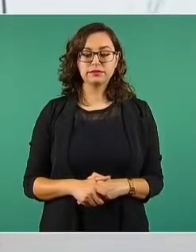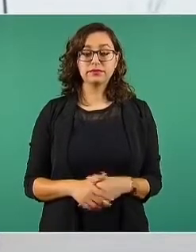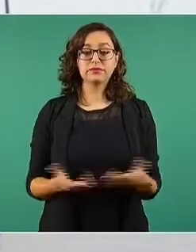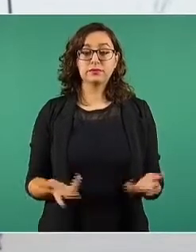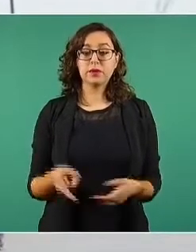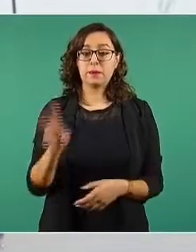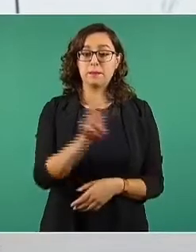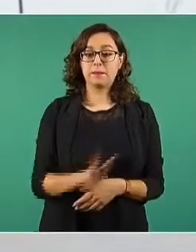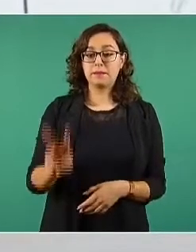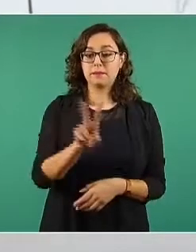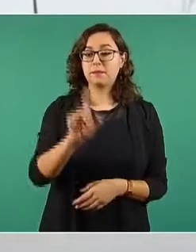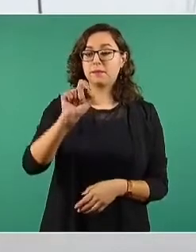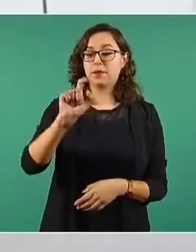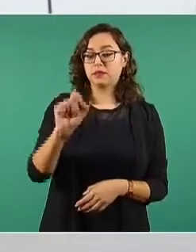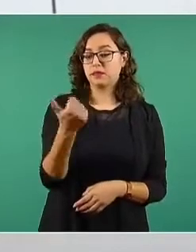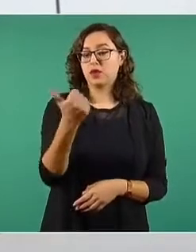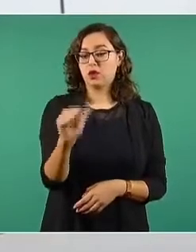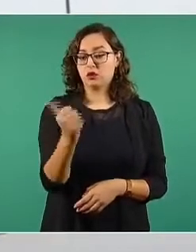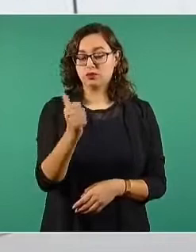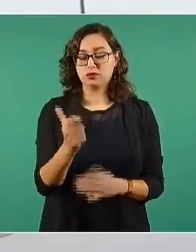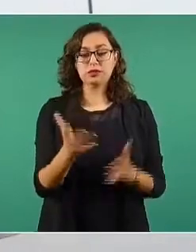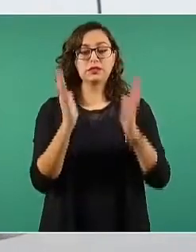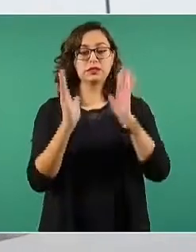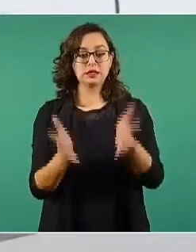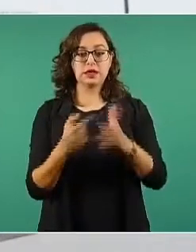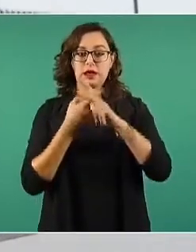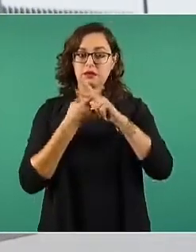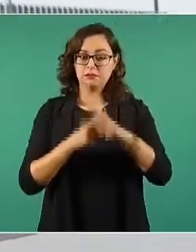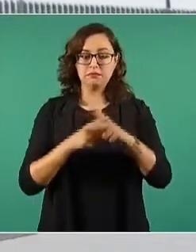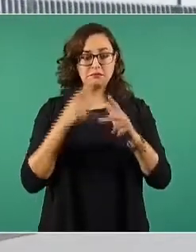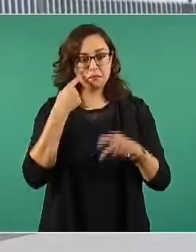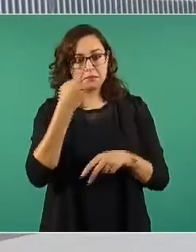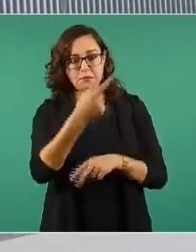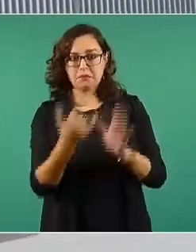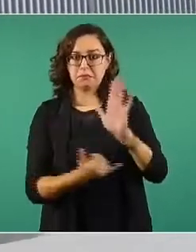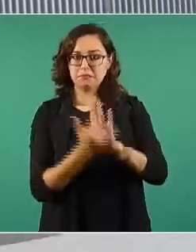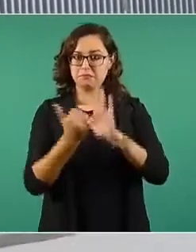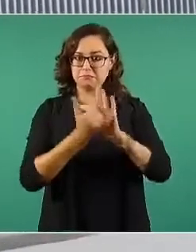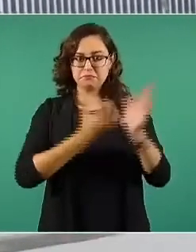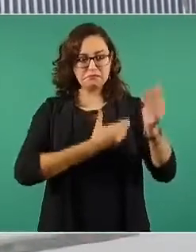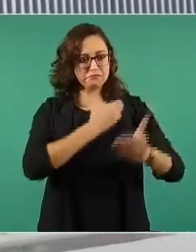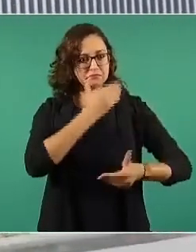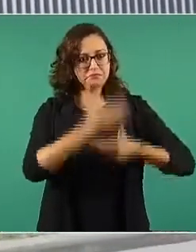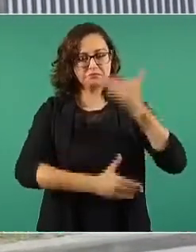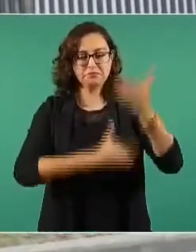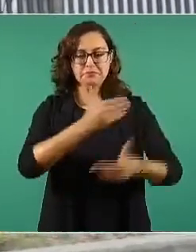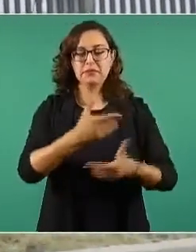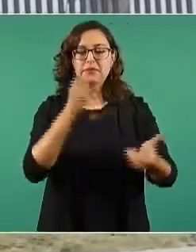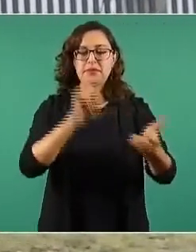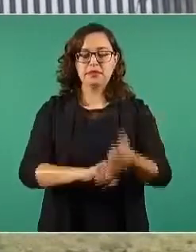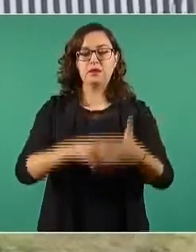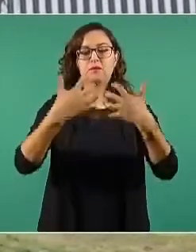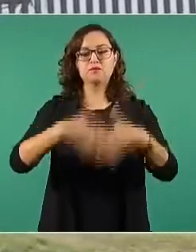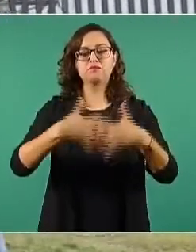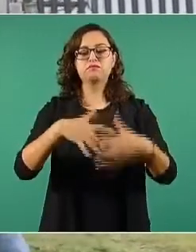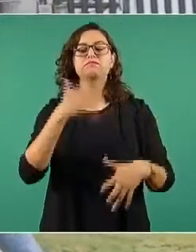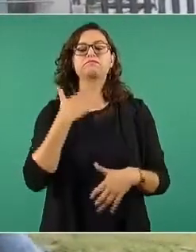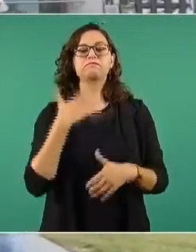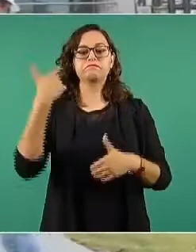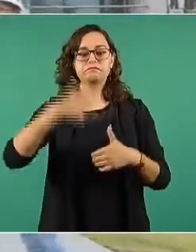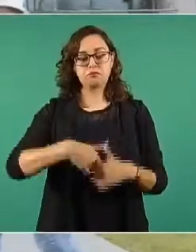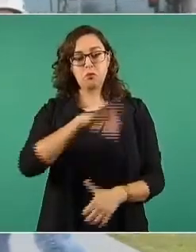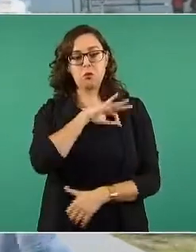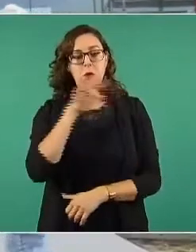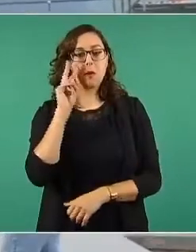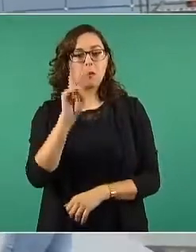Es viernes 20 de agosto y ya estamos muy avanzados con la obra civil de la refinería. Esta es la entrada de